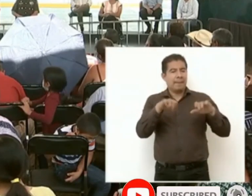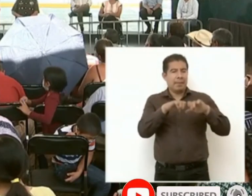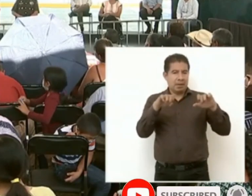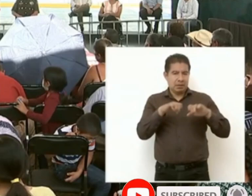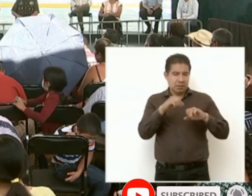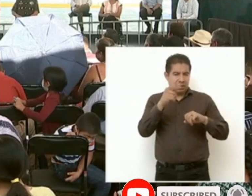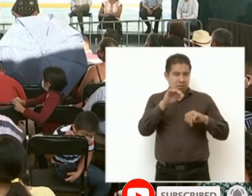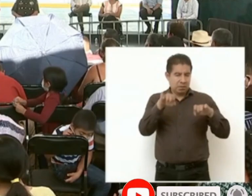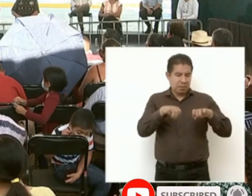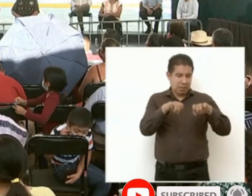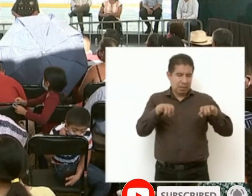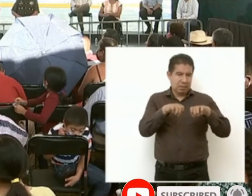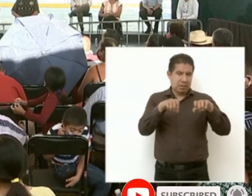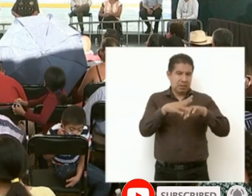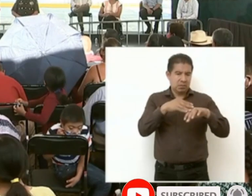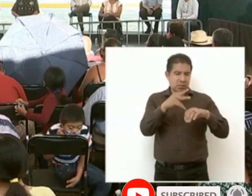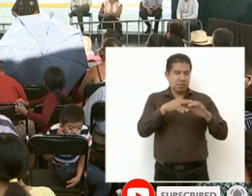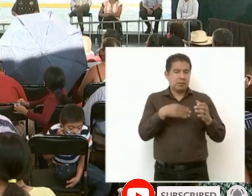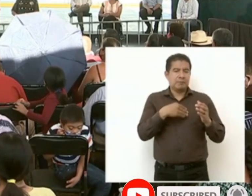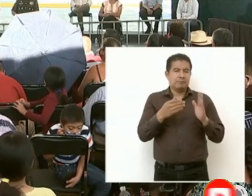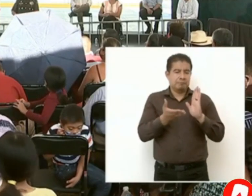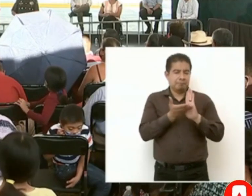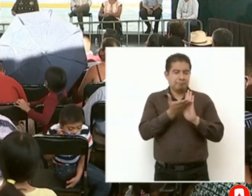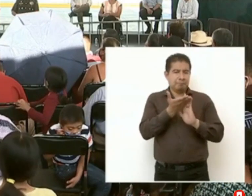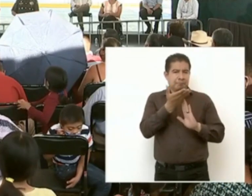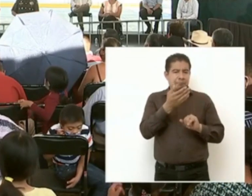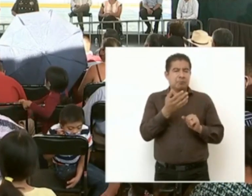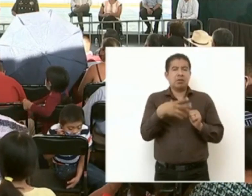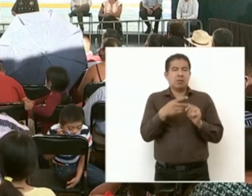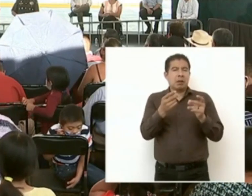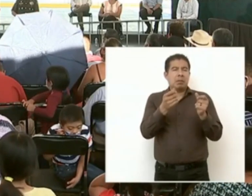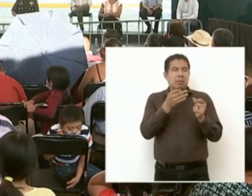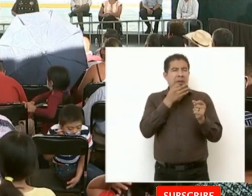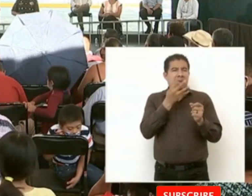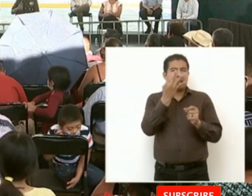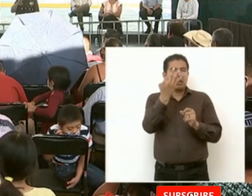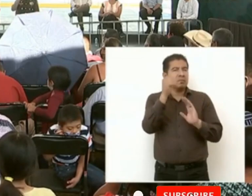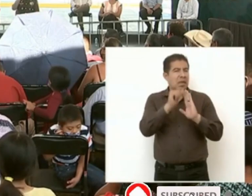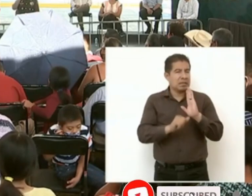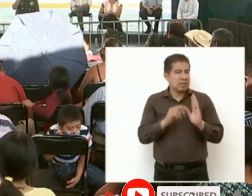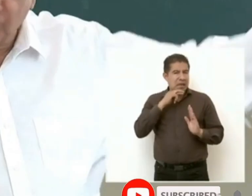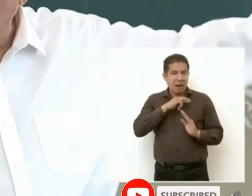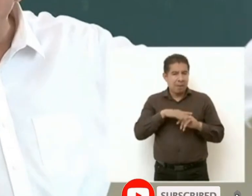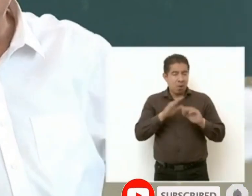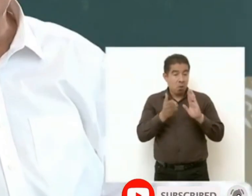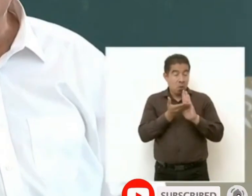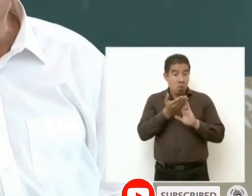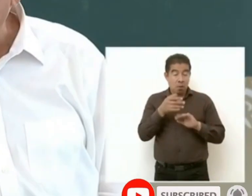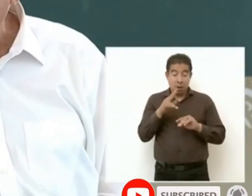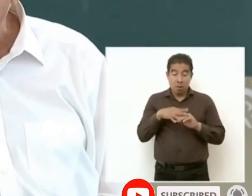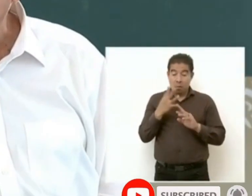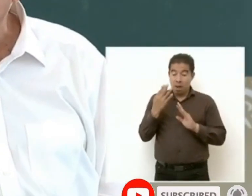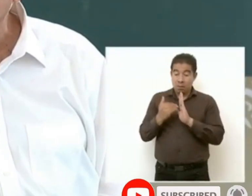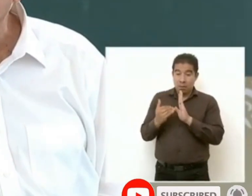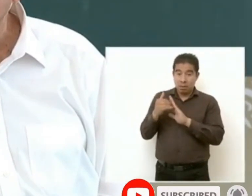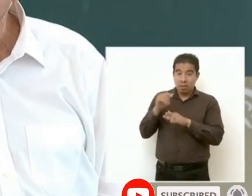era antes, lo hubiesen terminado en 3 meses como lo hicieron y con 4 millones de